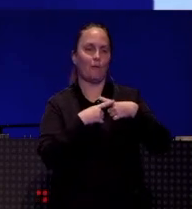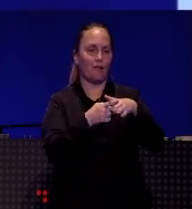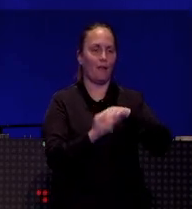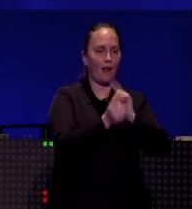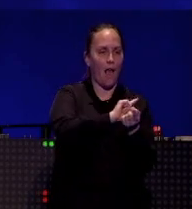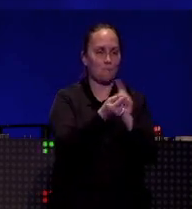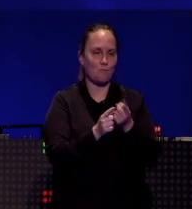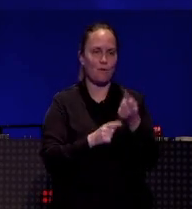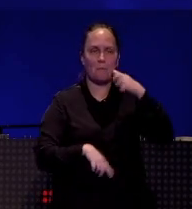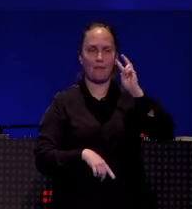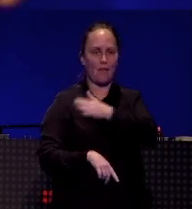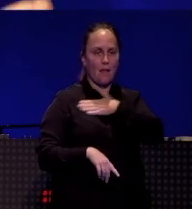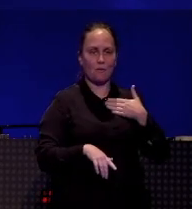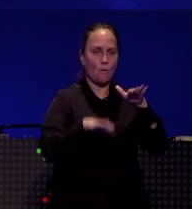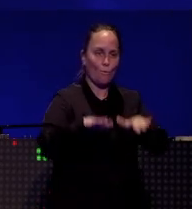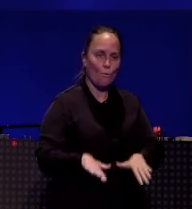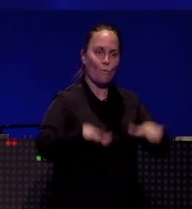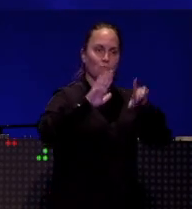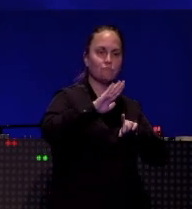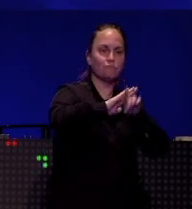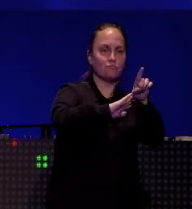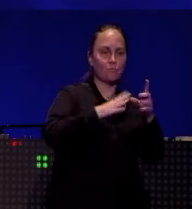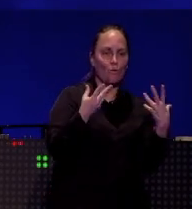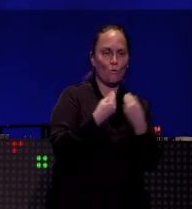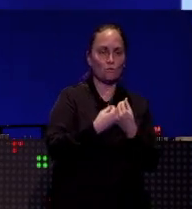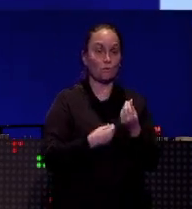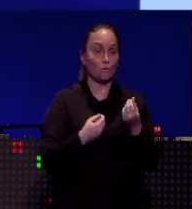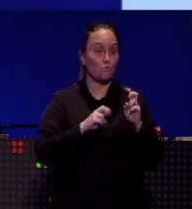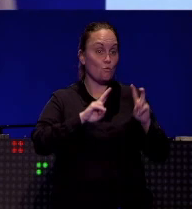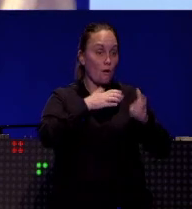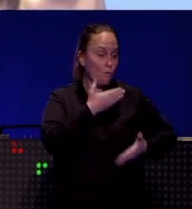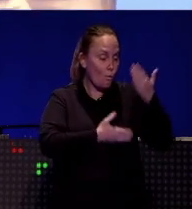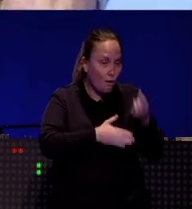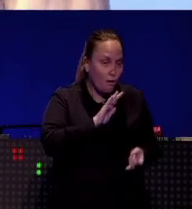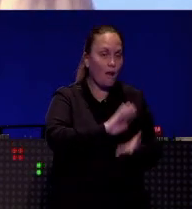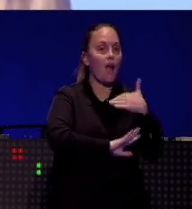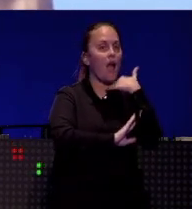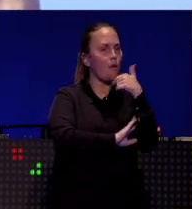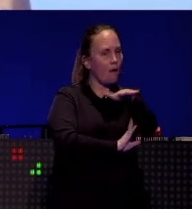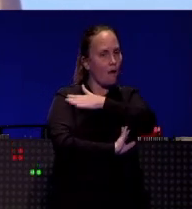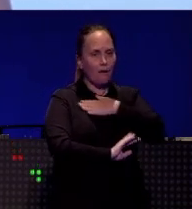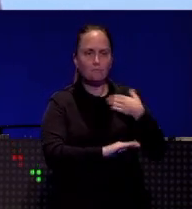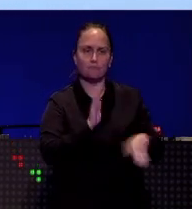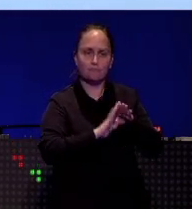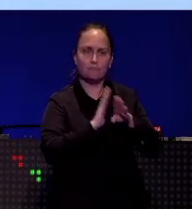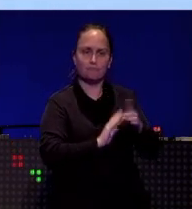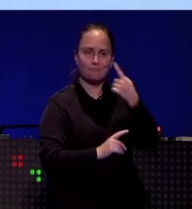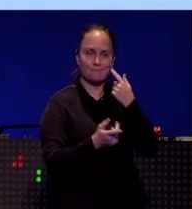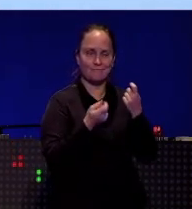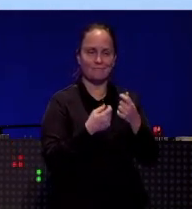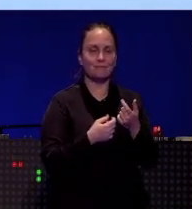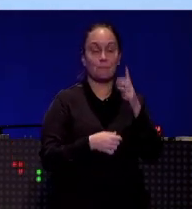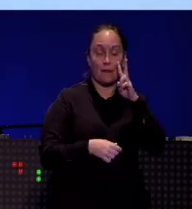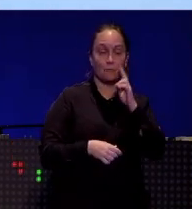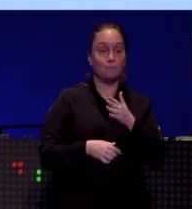va a querer crecer contigo va a querer vivir cualquier novedad que sé que se ponga en tu vida yo por ejemplo en